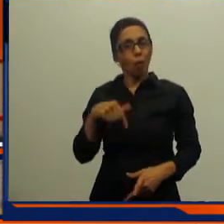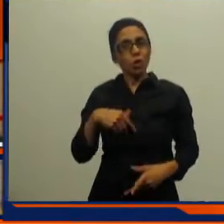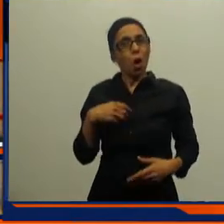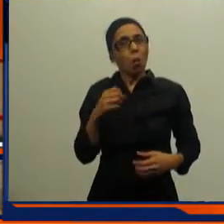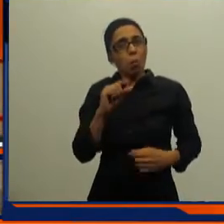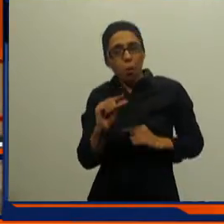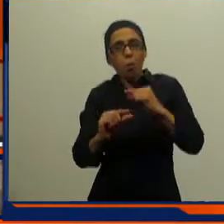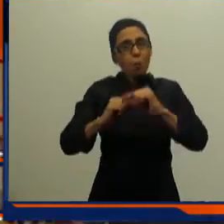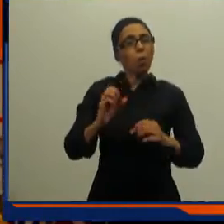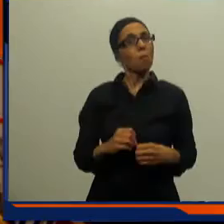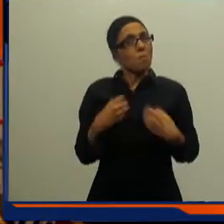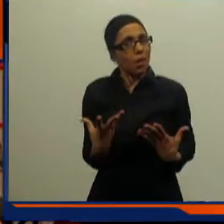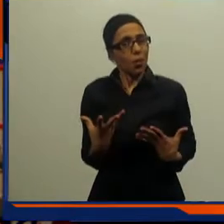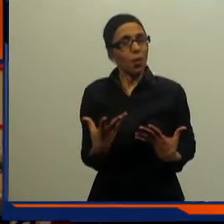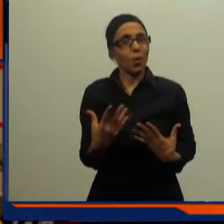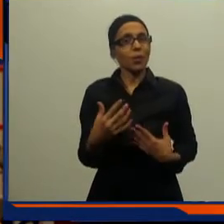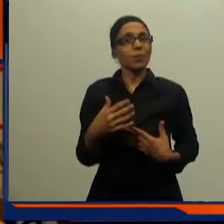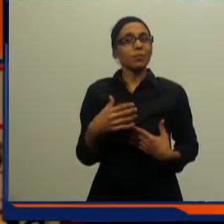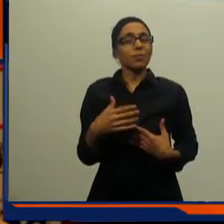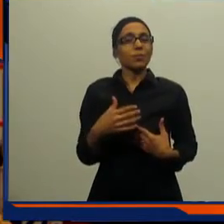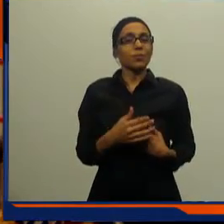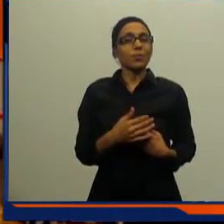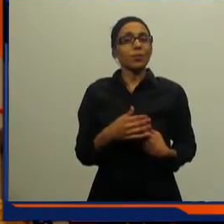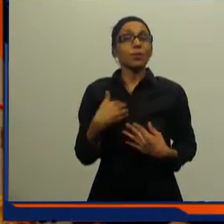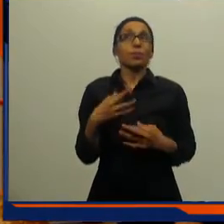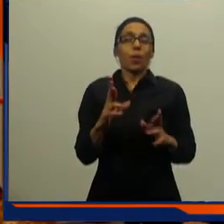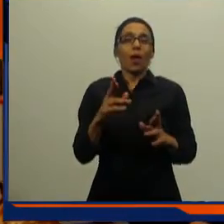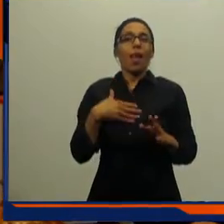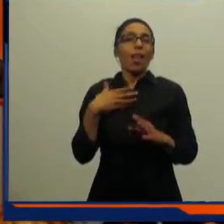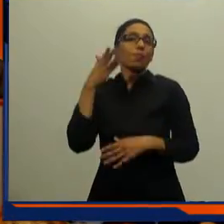sigo recuperando, pero estoy mucho mejor. Así que bueno, espero poder